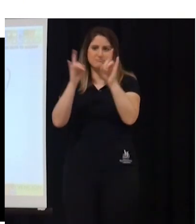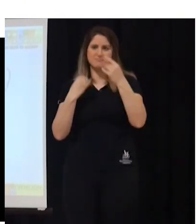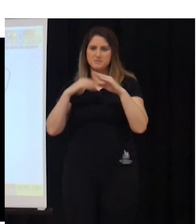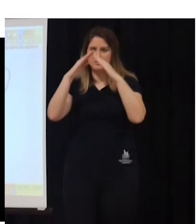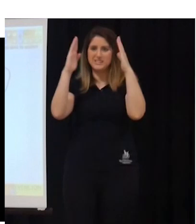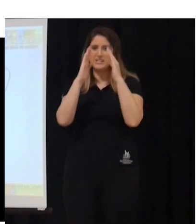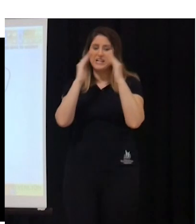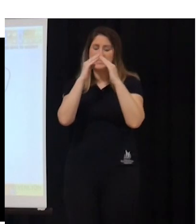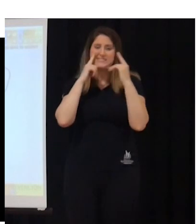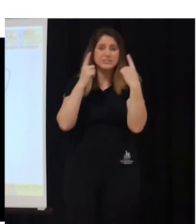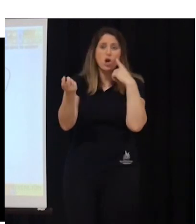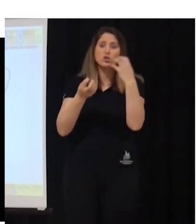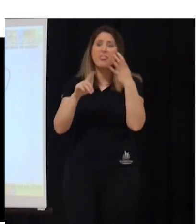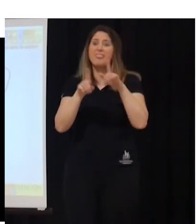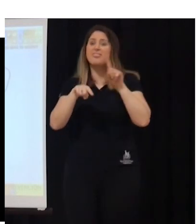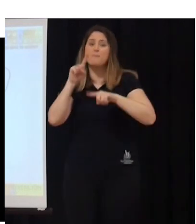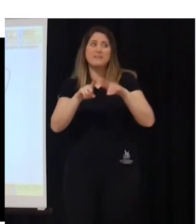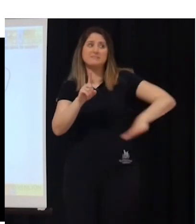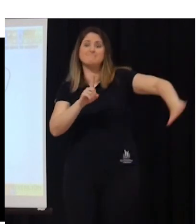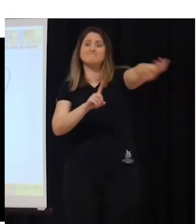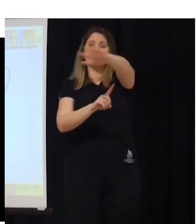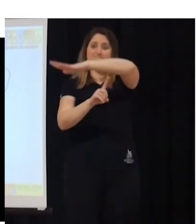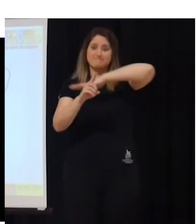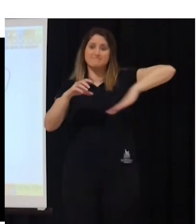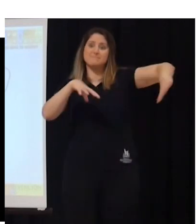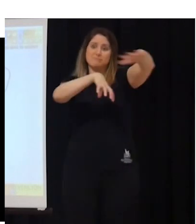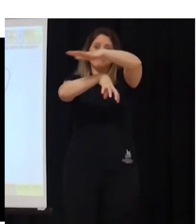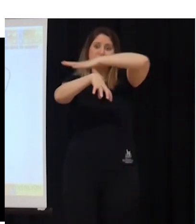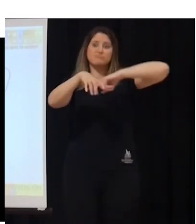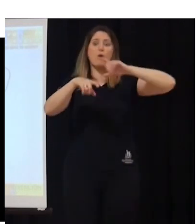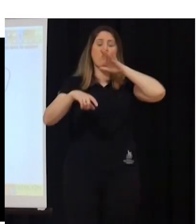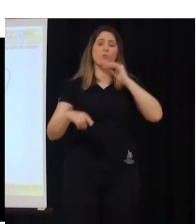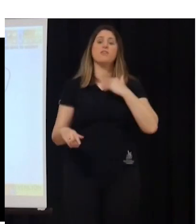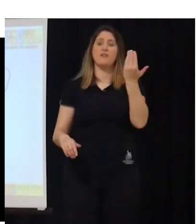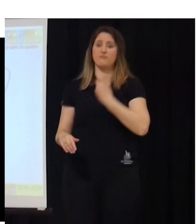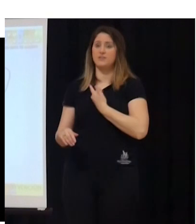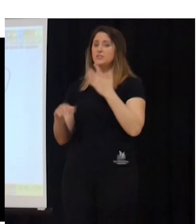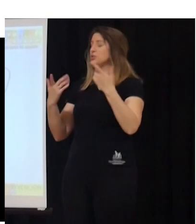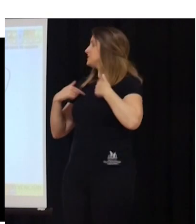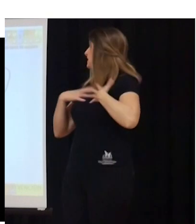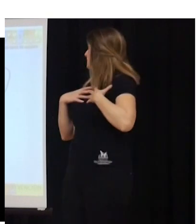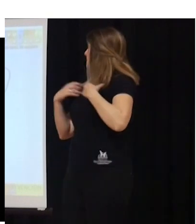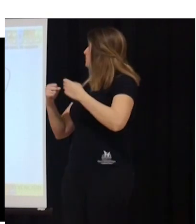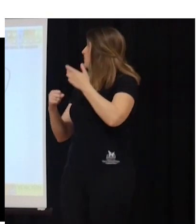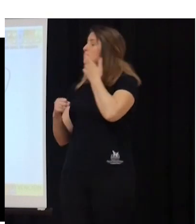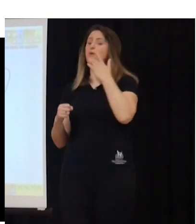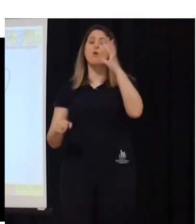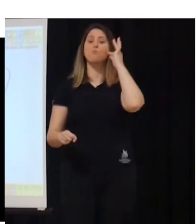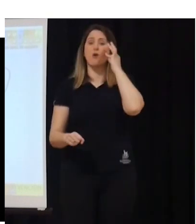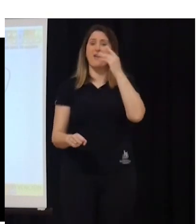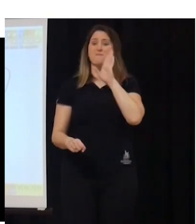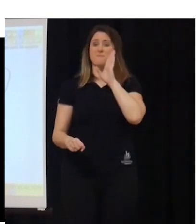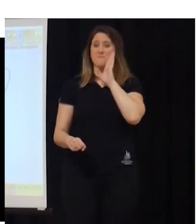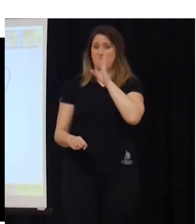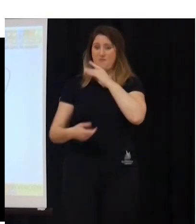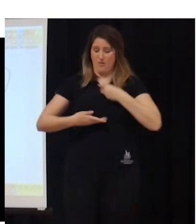Respecto a las medidas sanitarias, pues les recuerdo lo favorecedora que es, lo buena que es mantener la lactancia para prevenir el cáncer